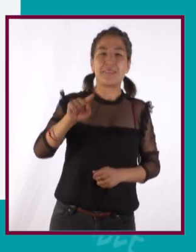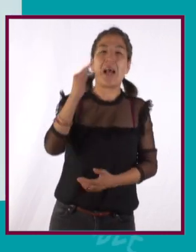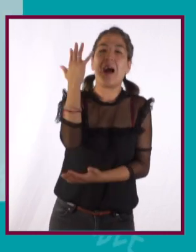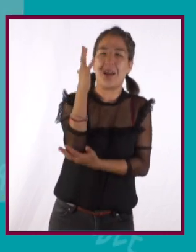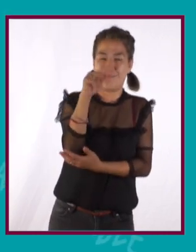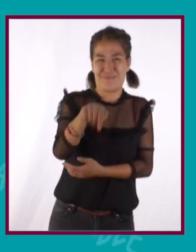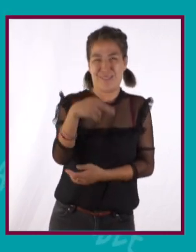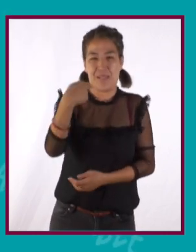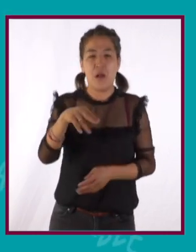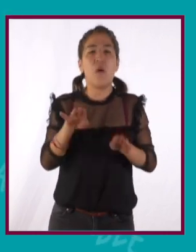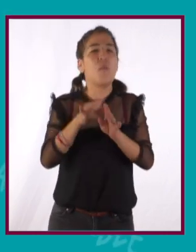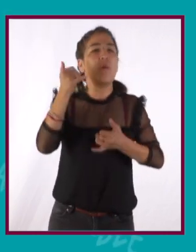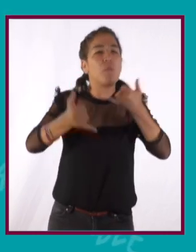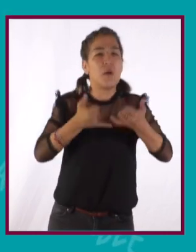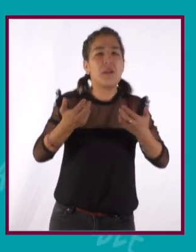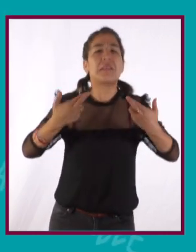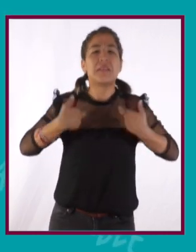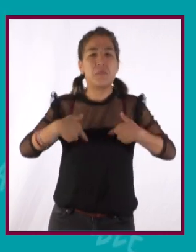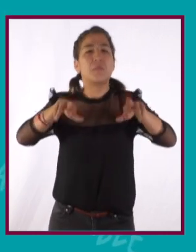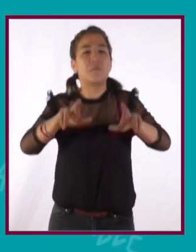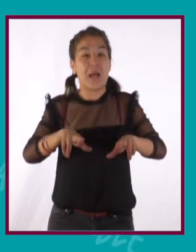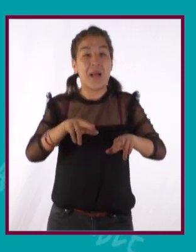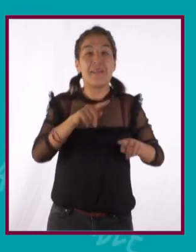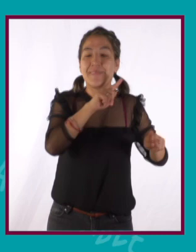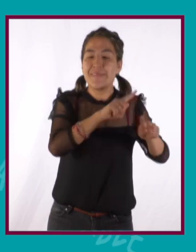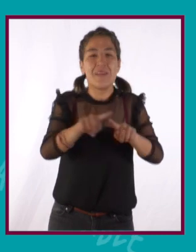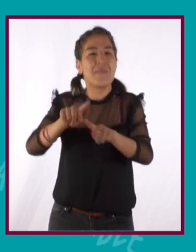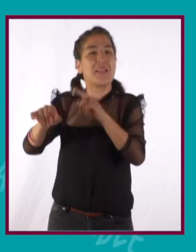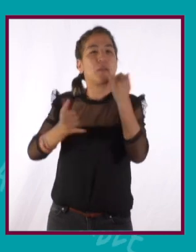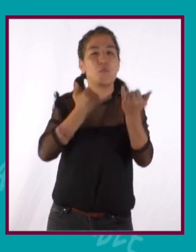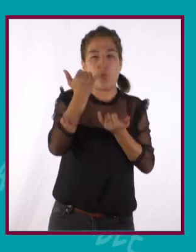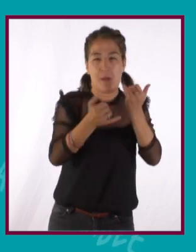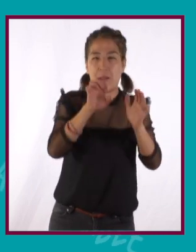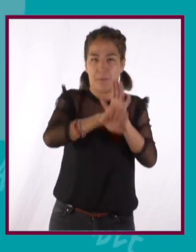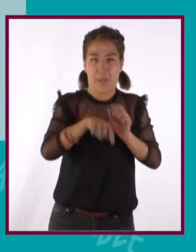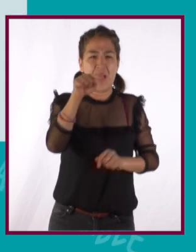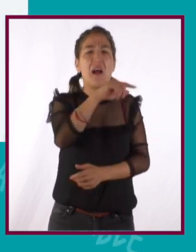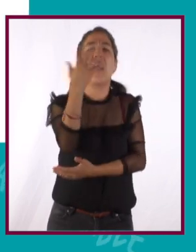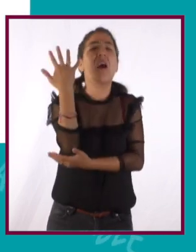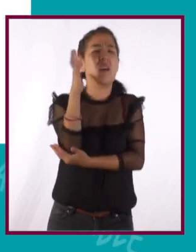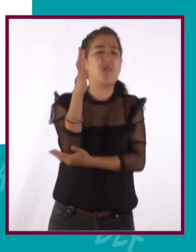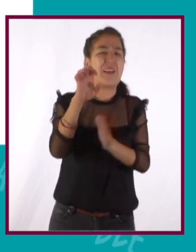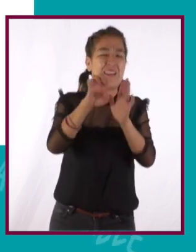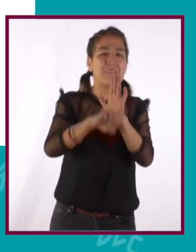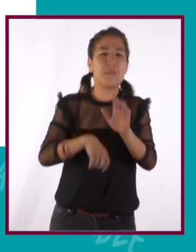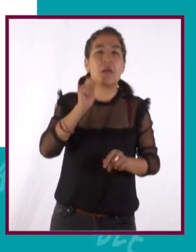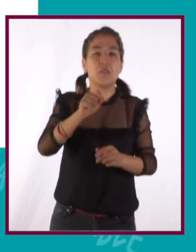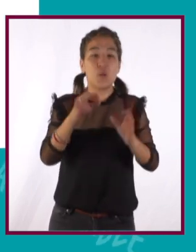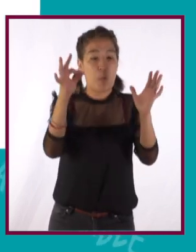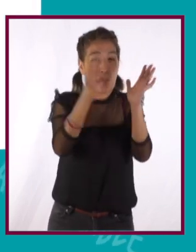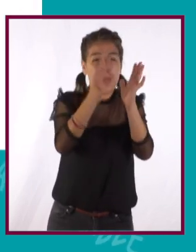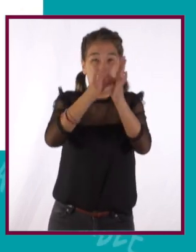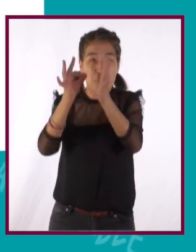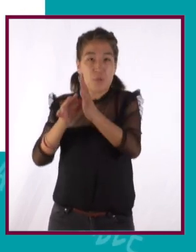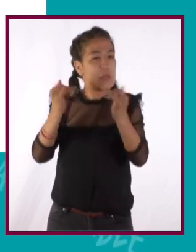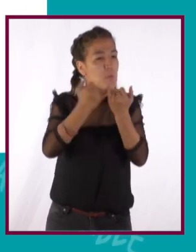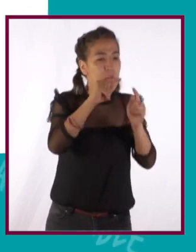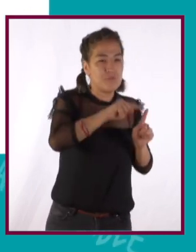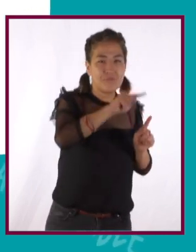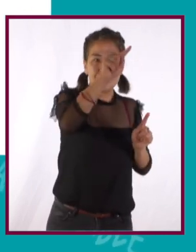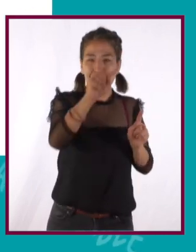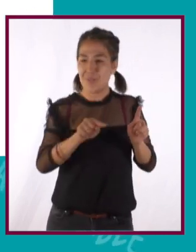árbol. Un juego está representado por varias jugadas, lo que en el caso del árbol se ve como un conjunto de